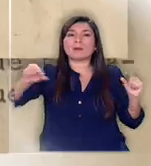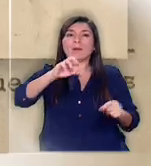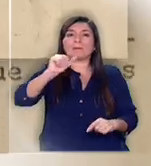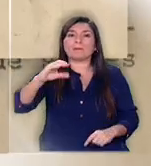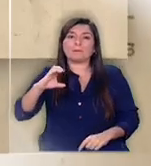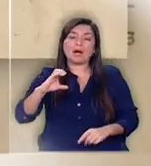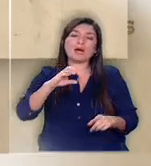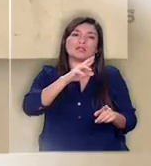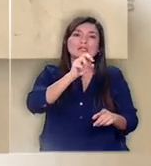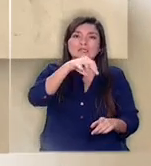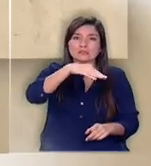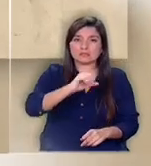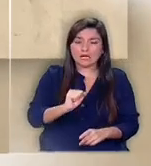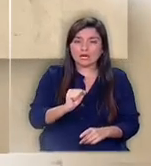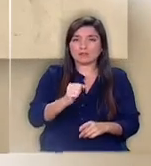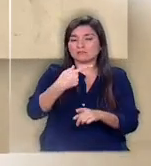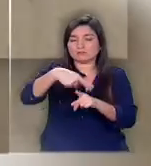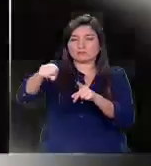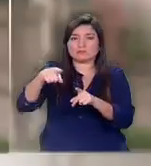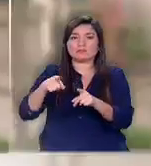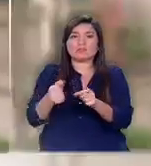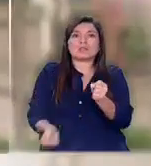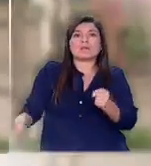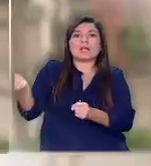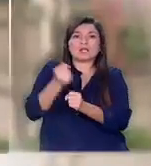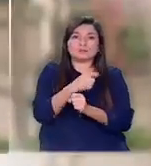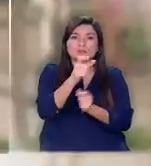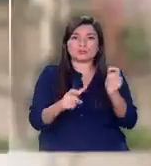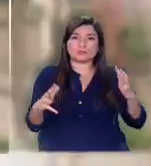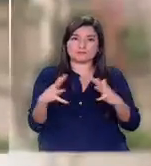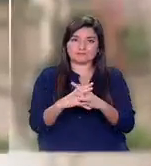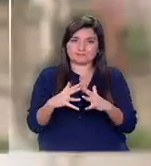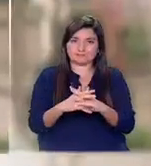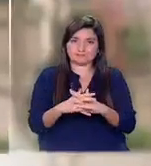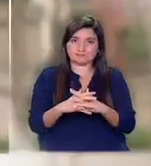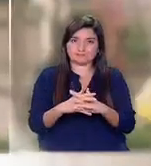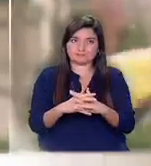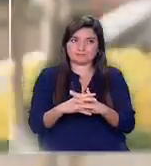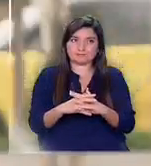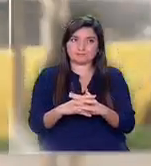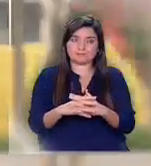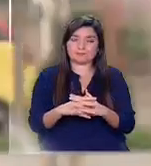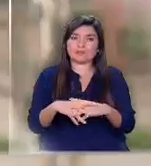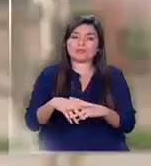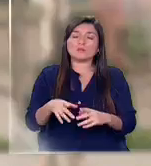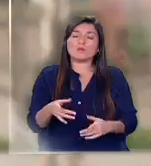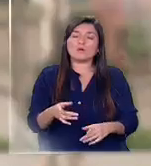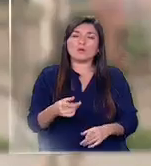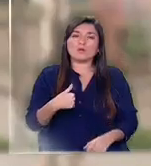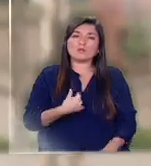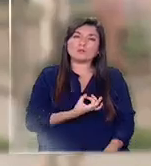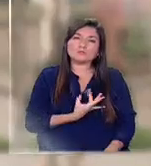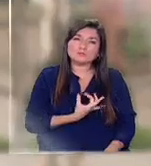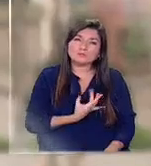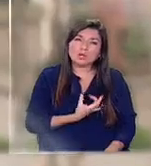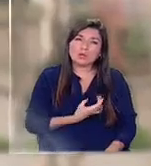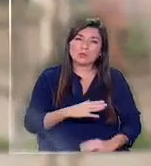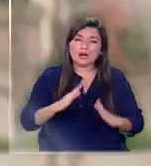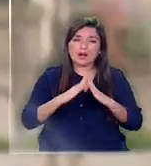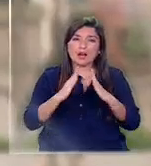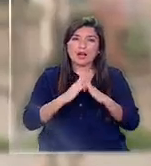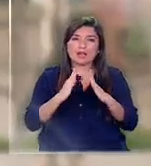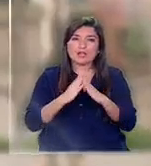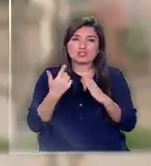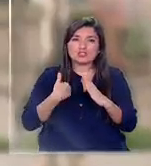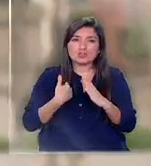llegó personal de planta del ejército. El duelo de que me hayan quitado una vivienda que nos ganamos por